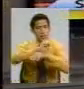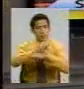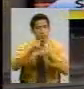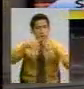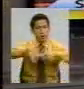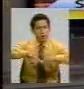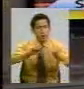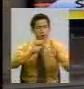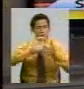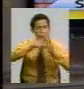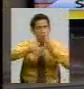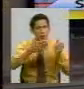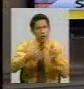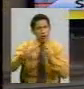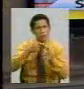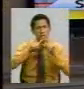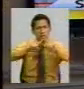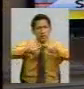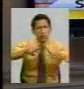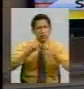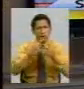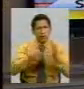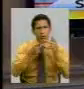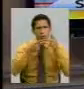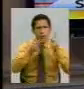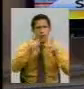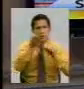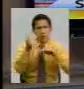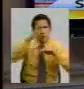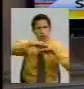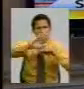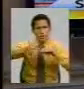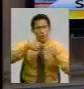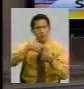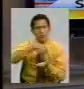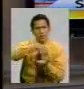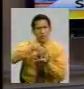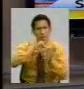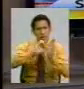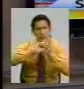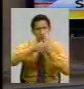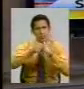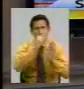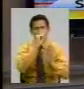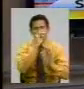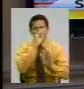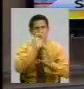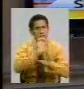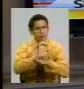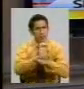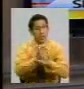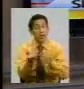¿Qué la Comisión de Tránsito del Ecuador?